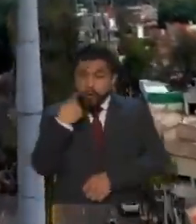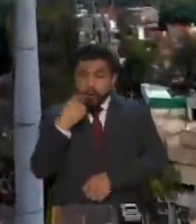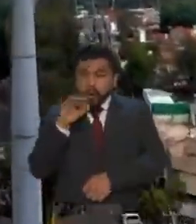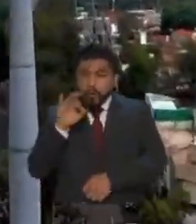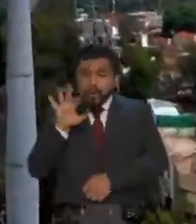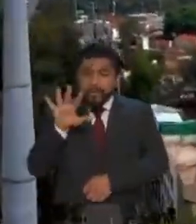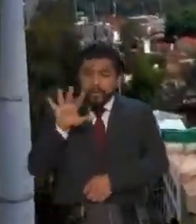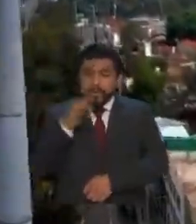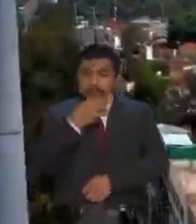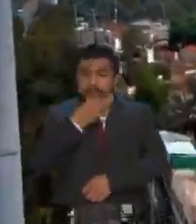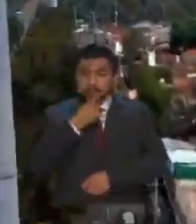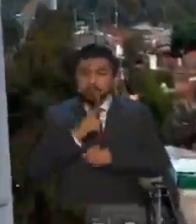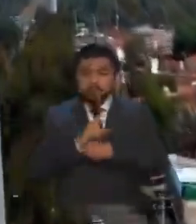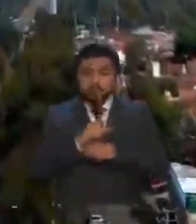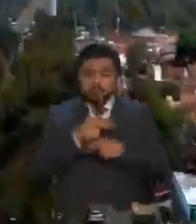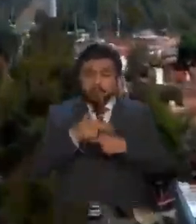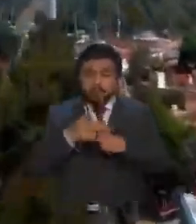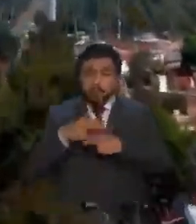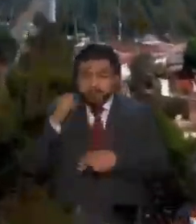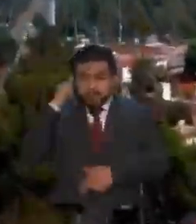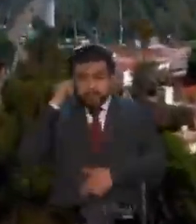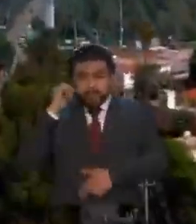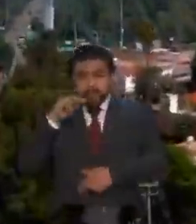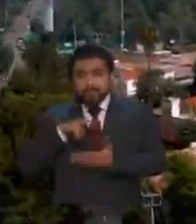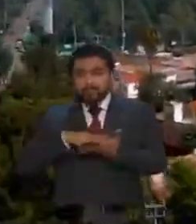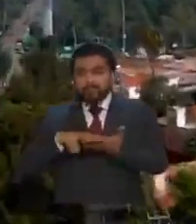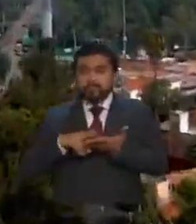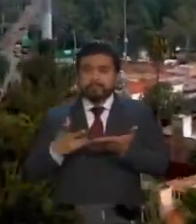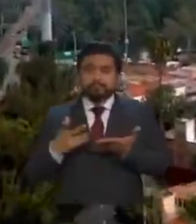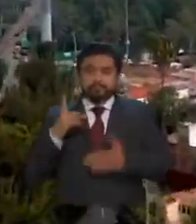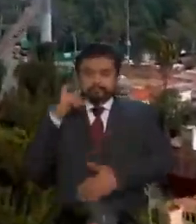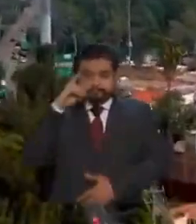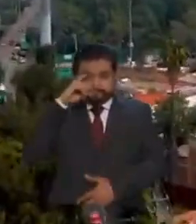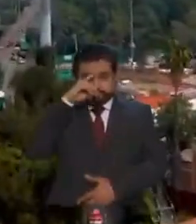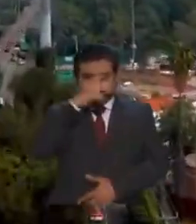1 hora 45 minutos para llegar a Indios Verdes.